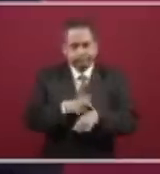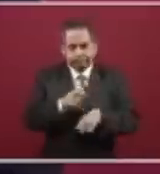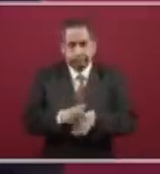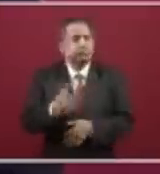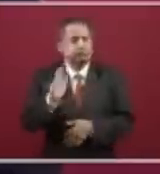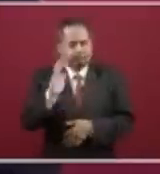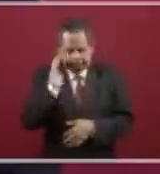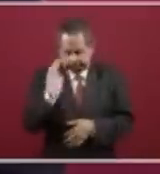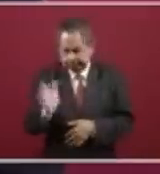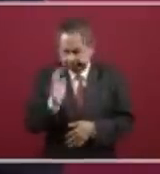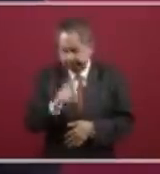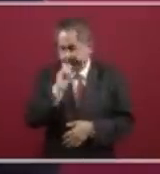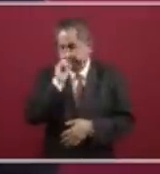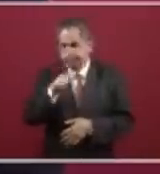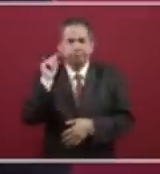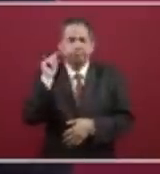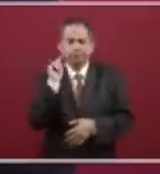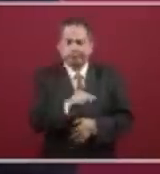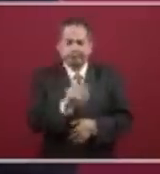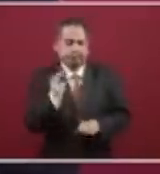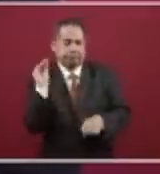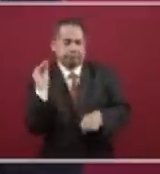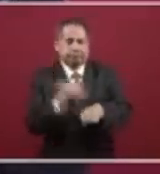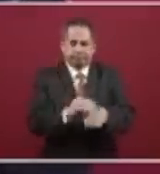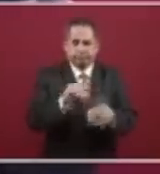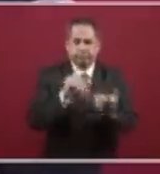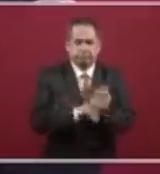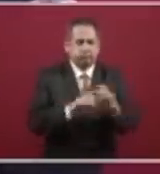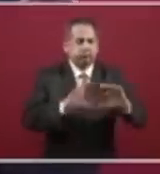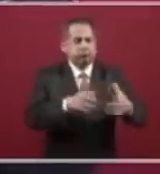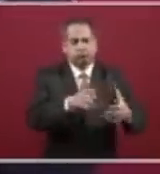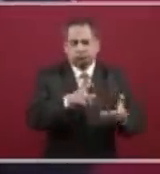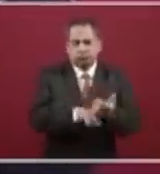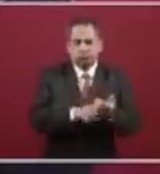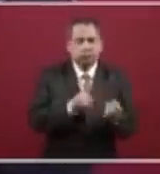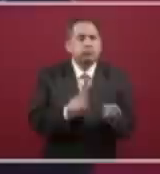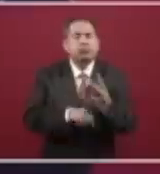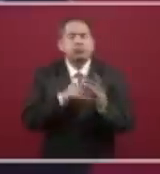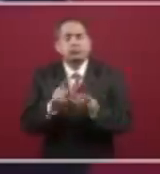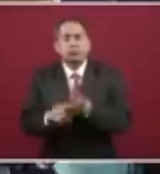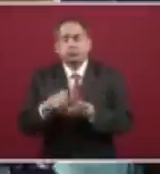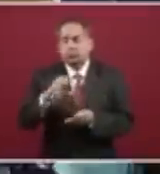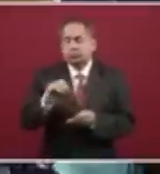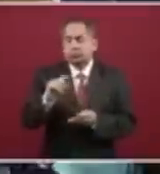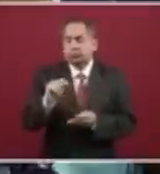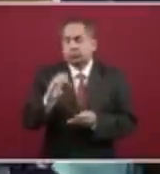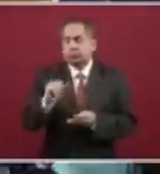van a instalarse la otra es la de coatzacoalcos